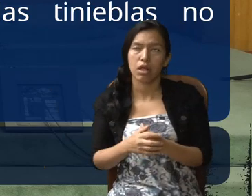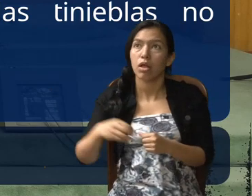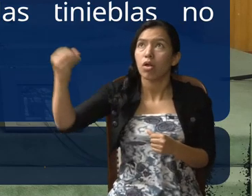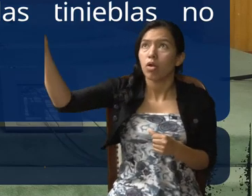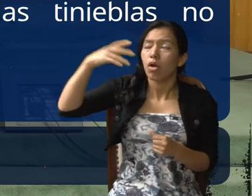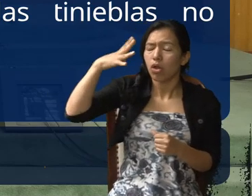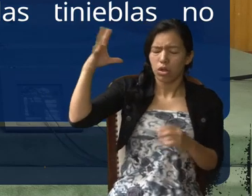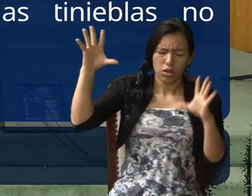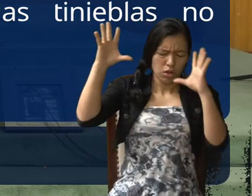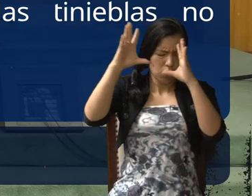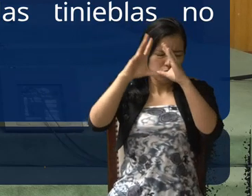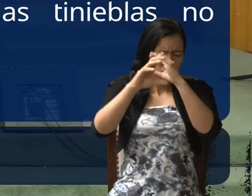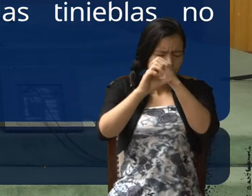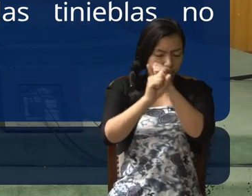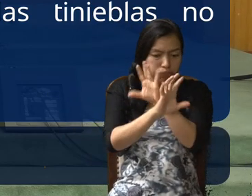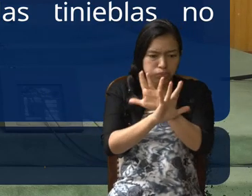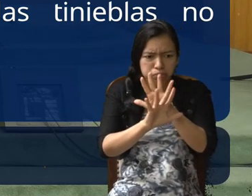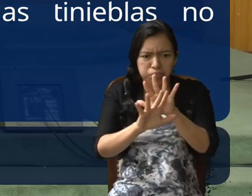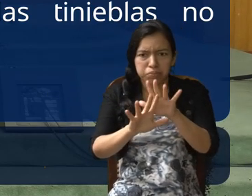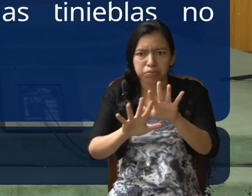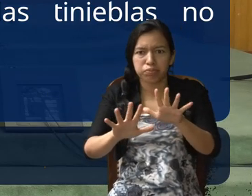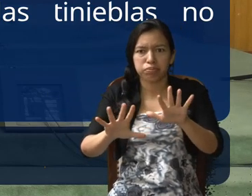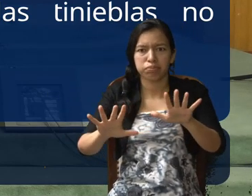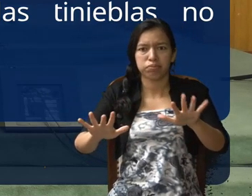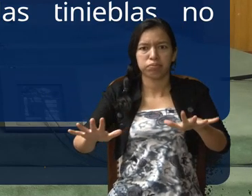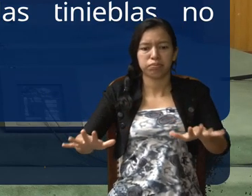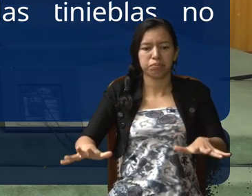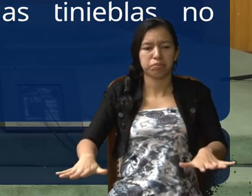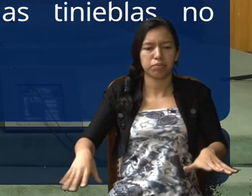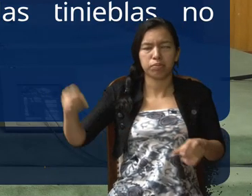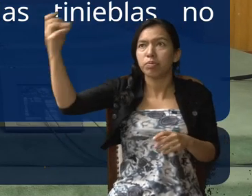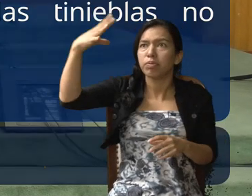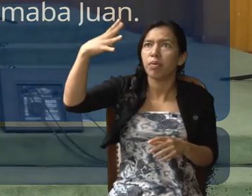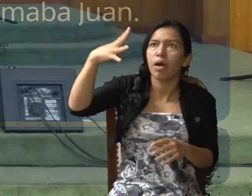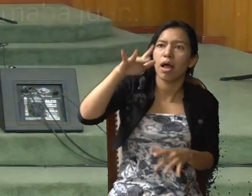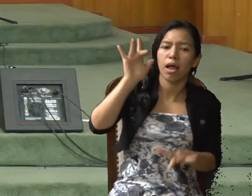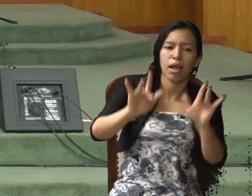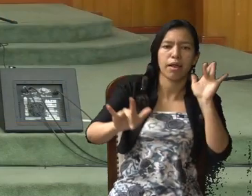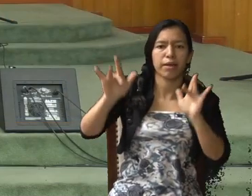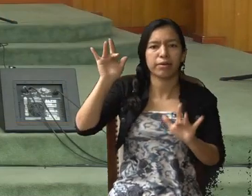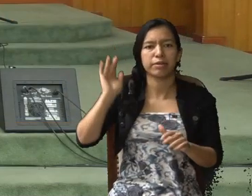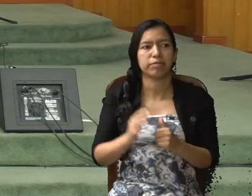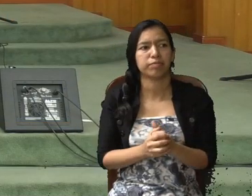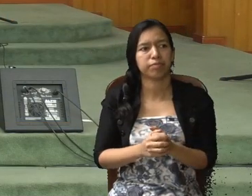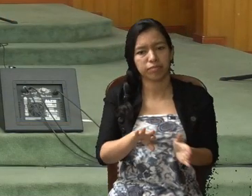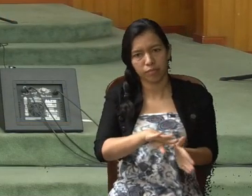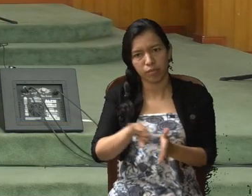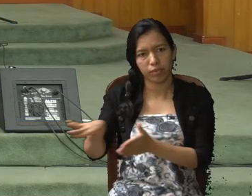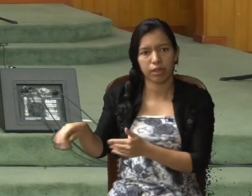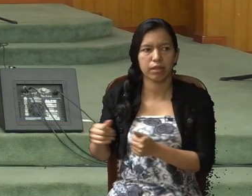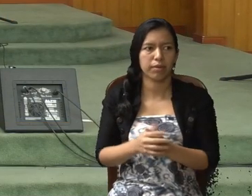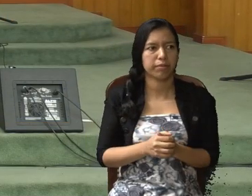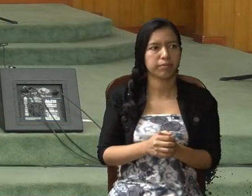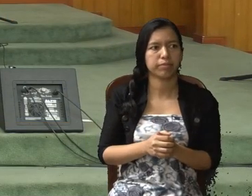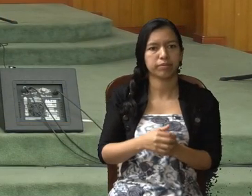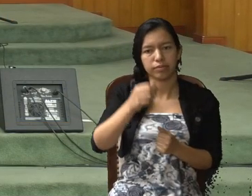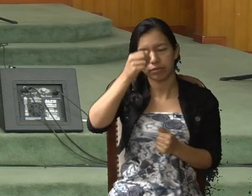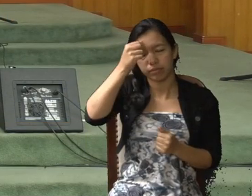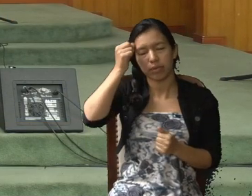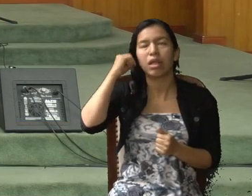en las tinieblas y las tinieblas no la dominaron. ¿Saben que hay algo que